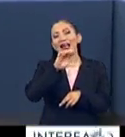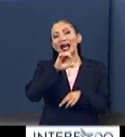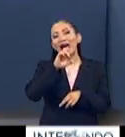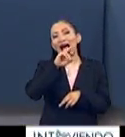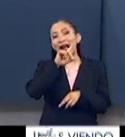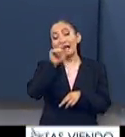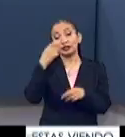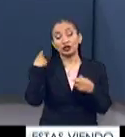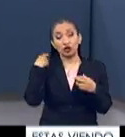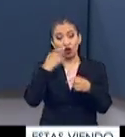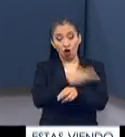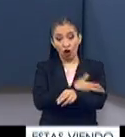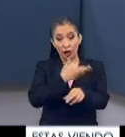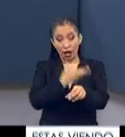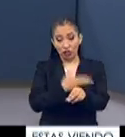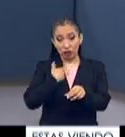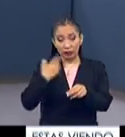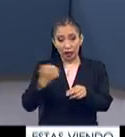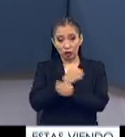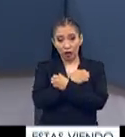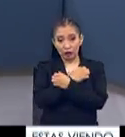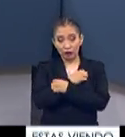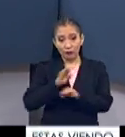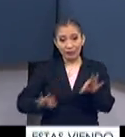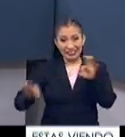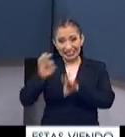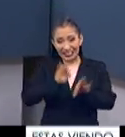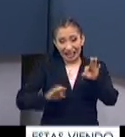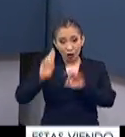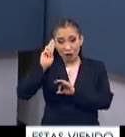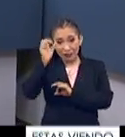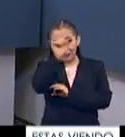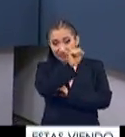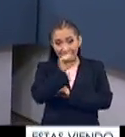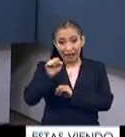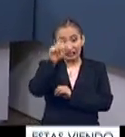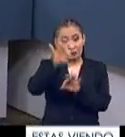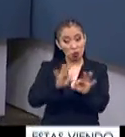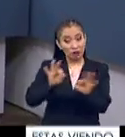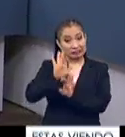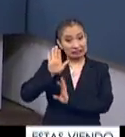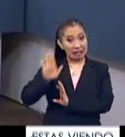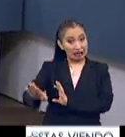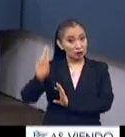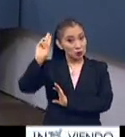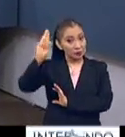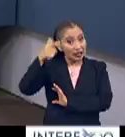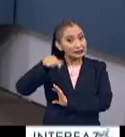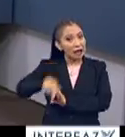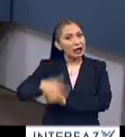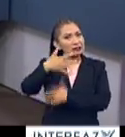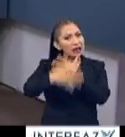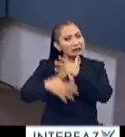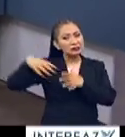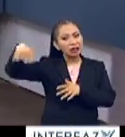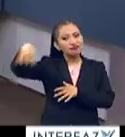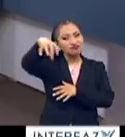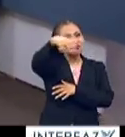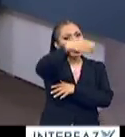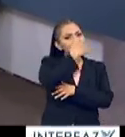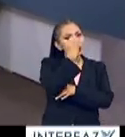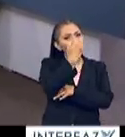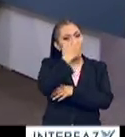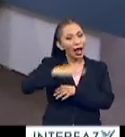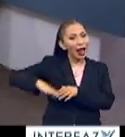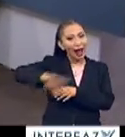Álvarez. Él es coordinador de Educación Física y Deportes de la Universidad de La Salle, una universidad muy importante en México con prácticamente 15 campus en el